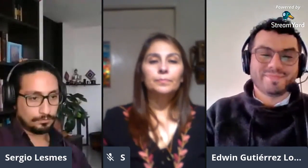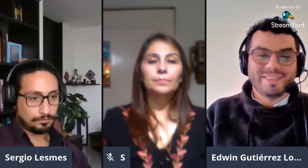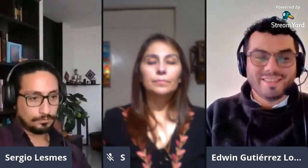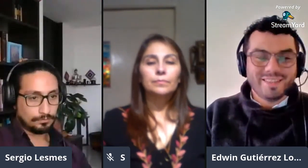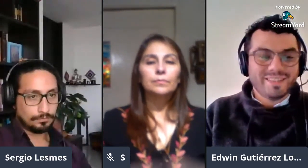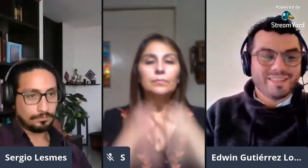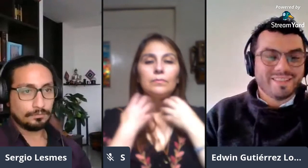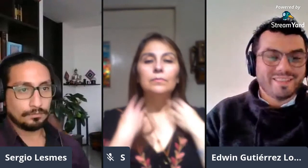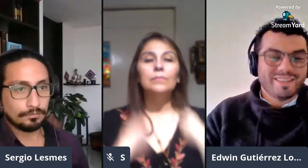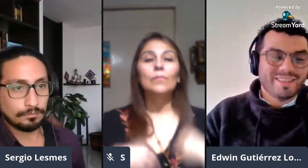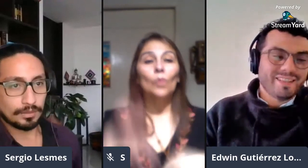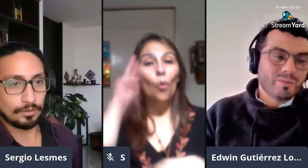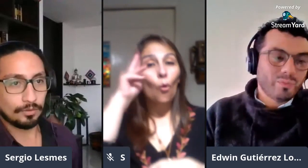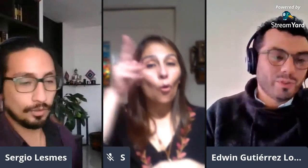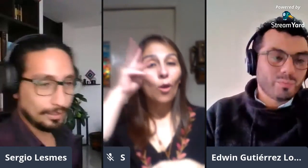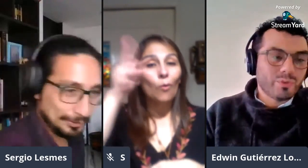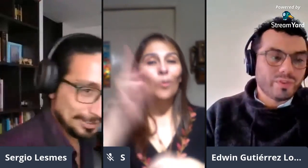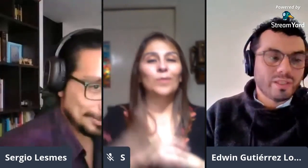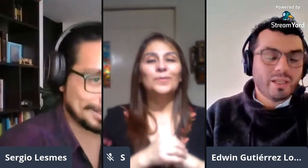Hola, profe.